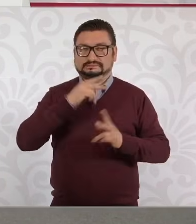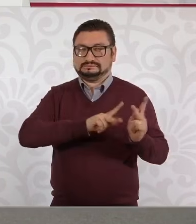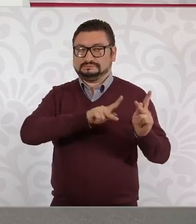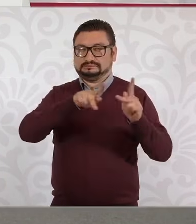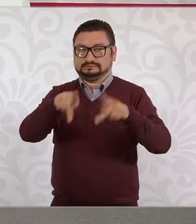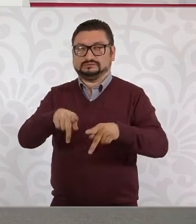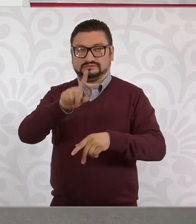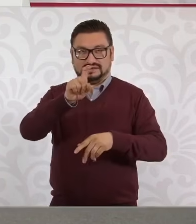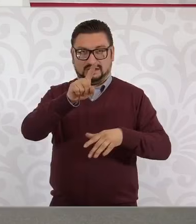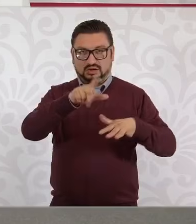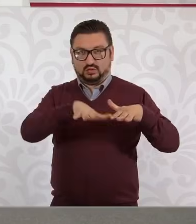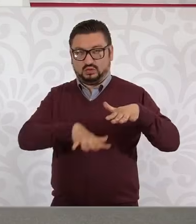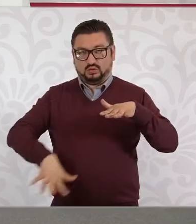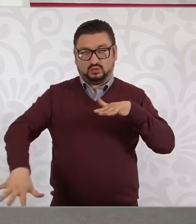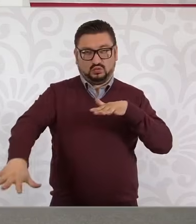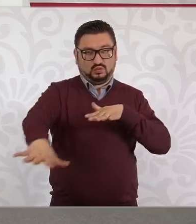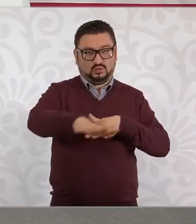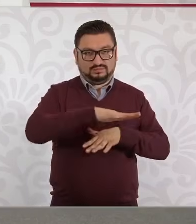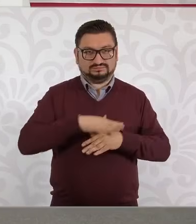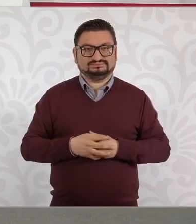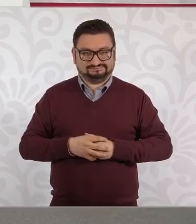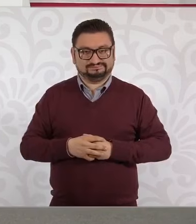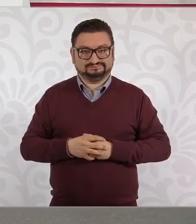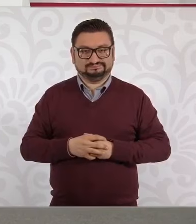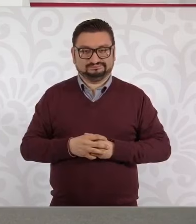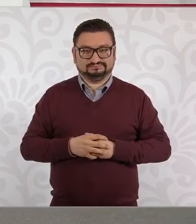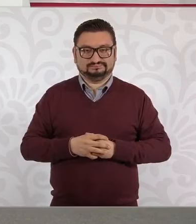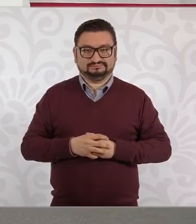la laguna. Sobre la laguna, sobre la zona lagunar.